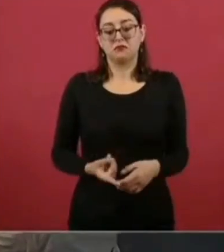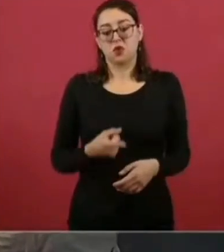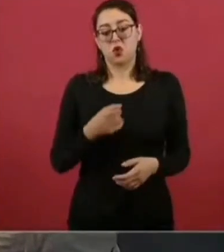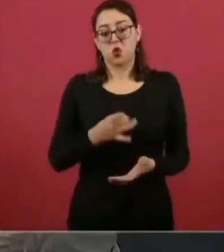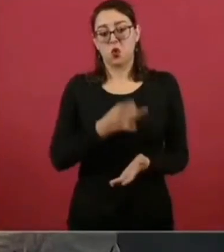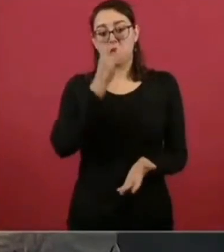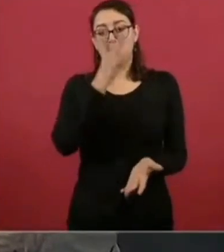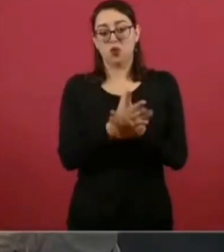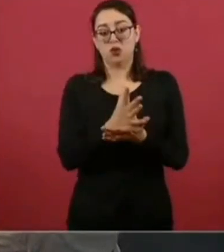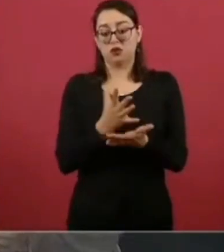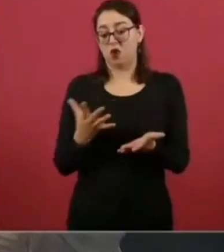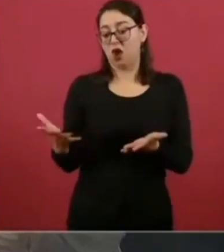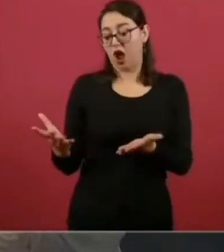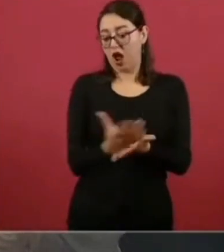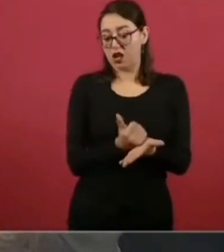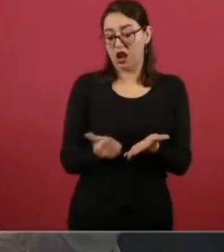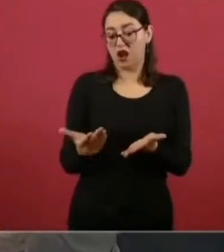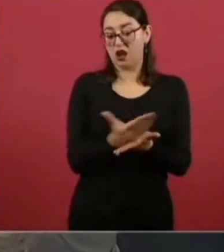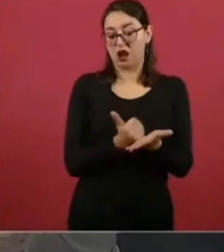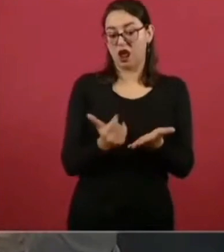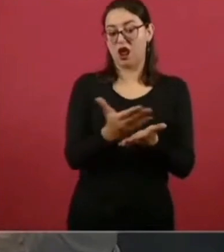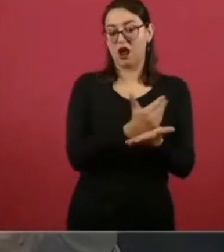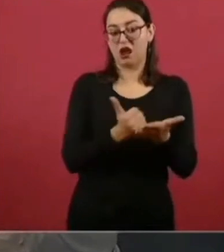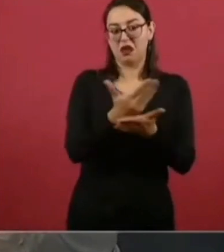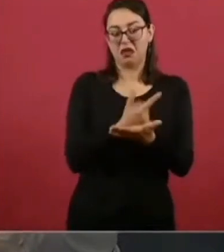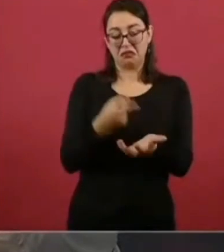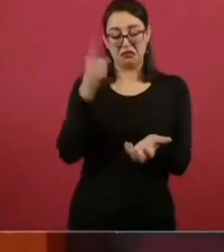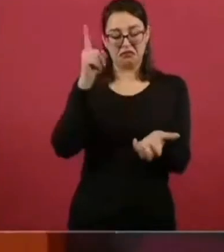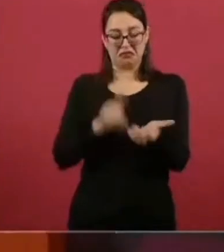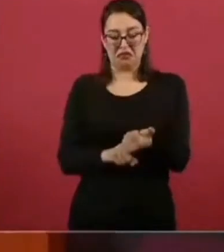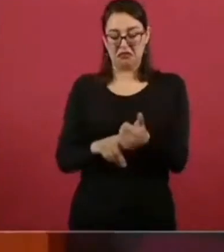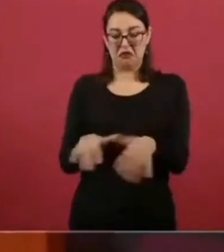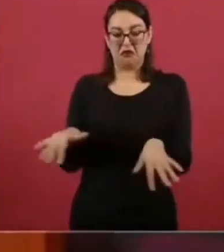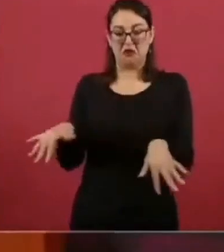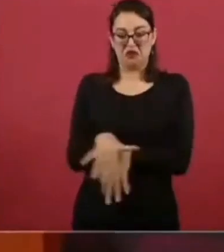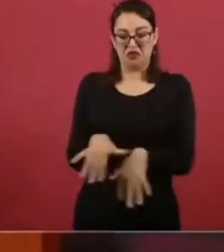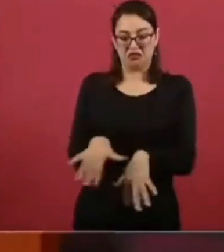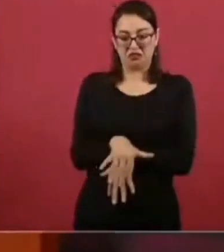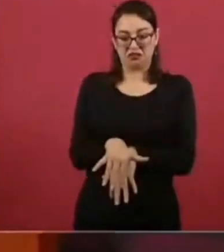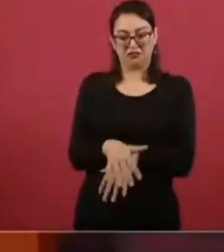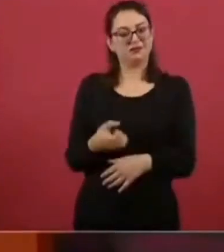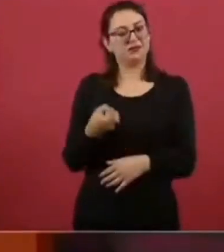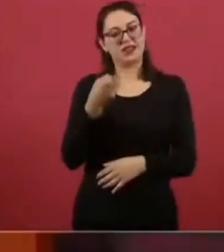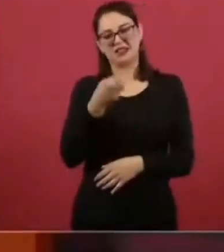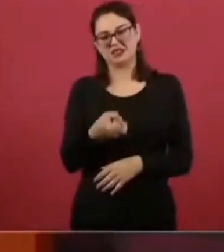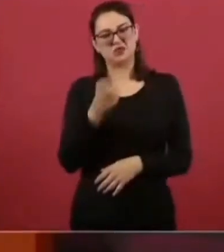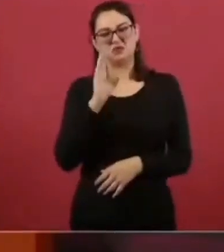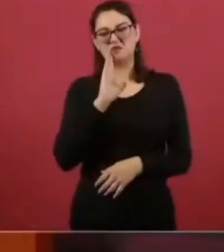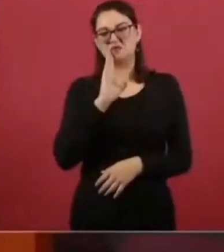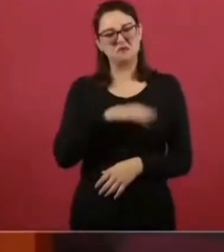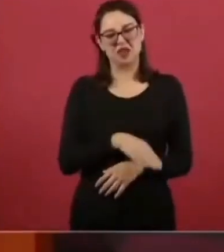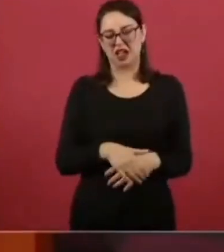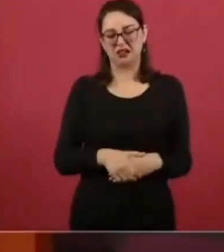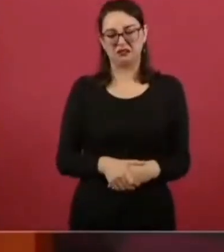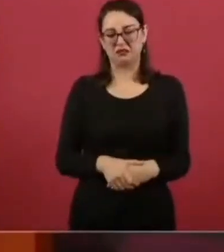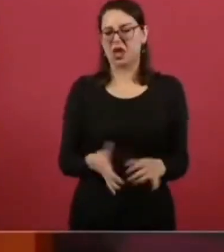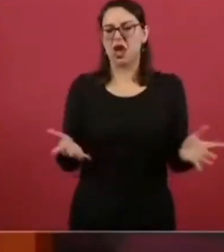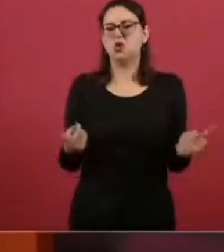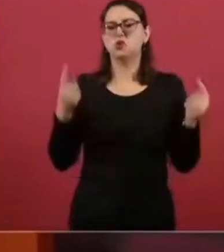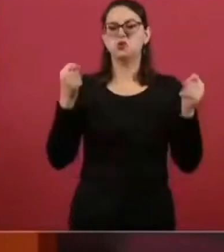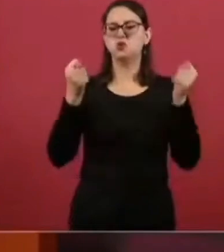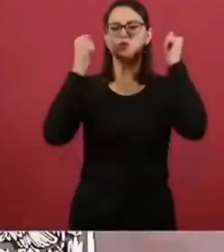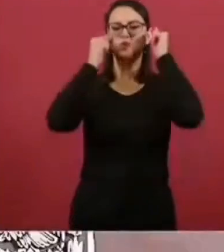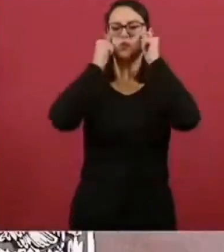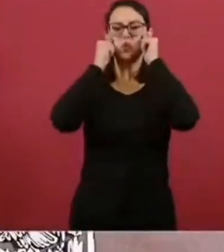en el triunfar a costa de lo que sea. Es Maquiavelo. El fin justifica